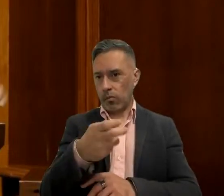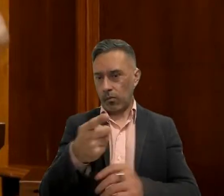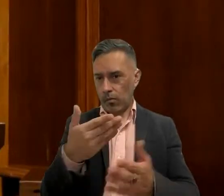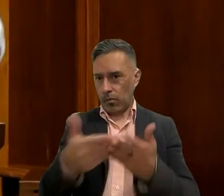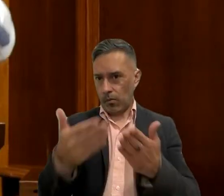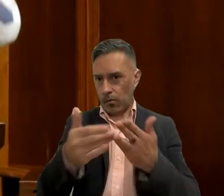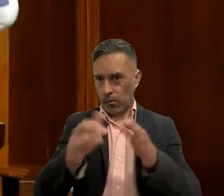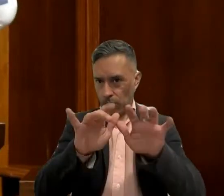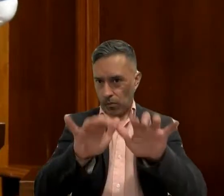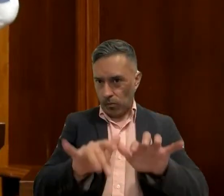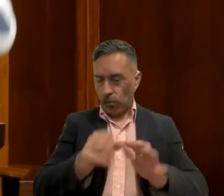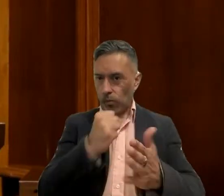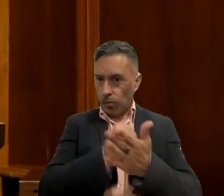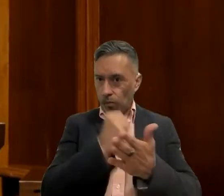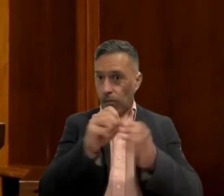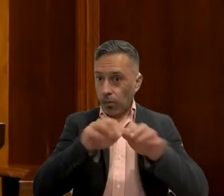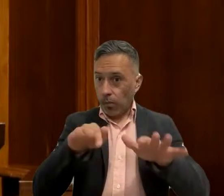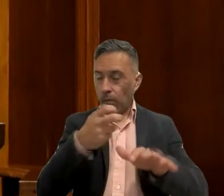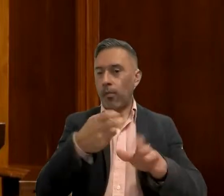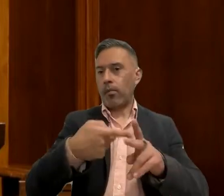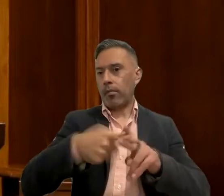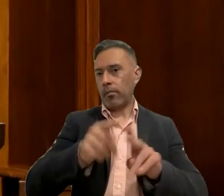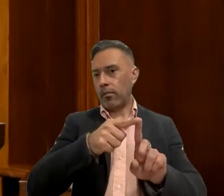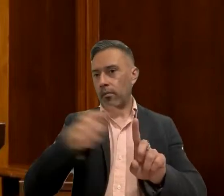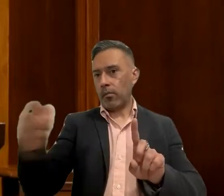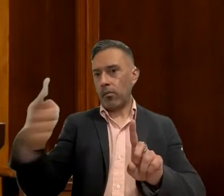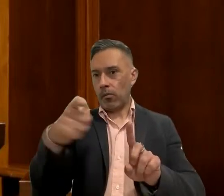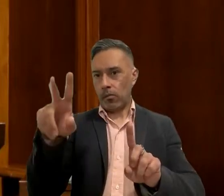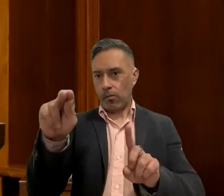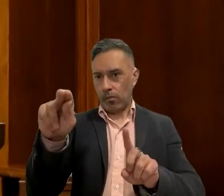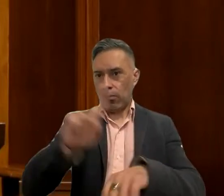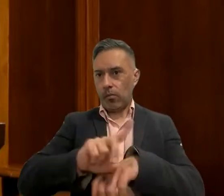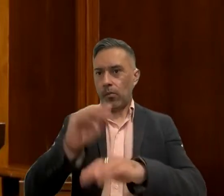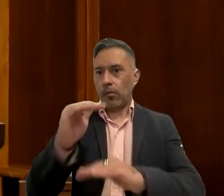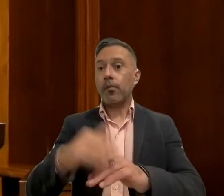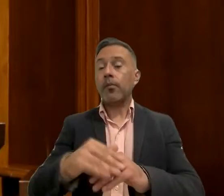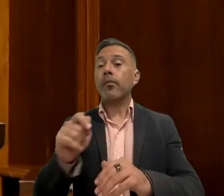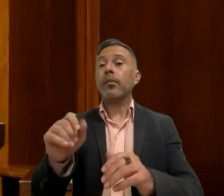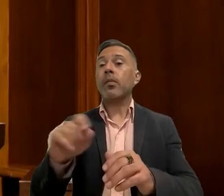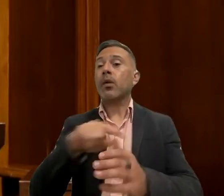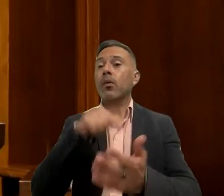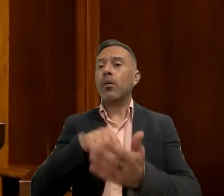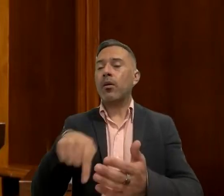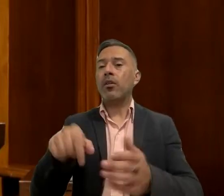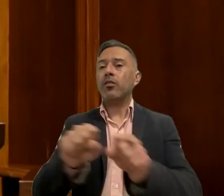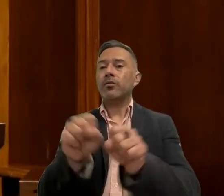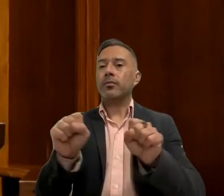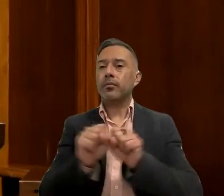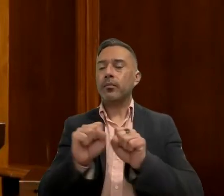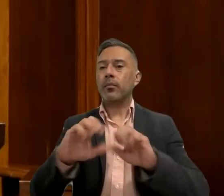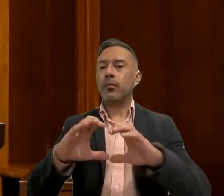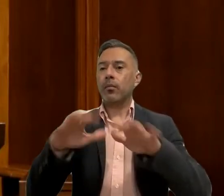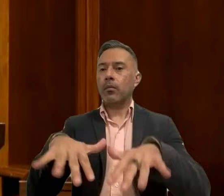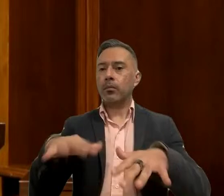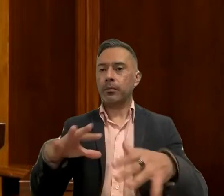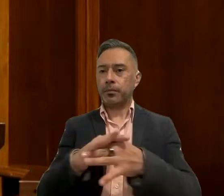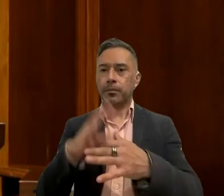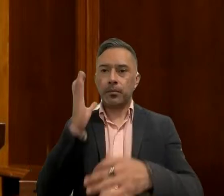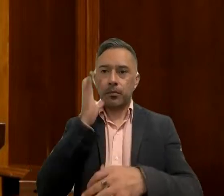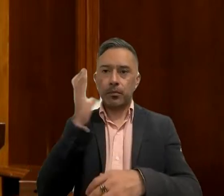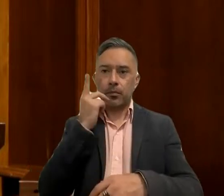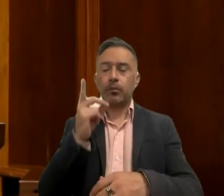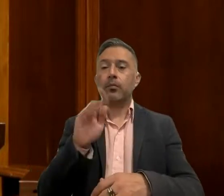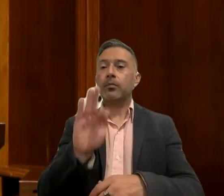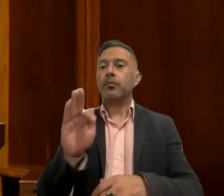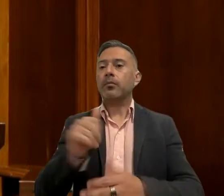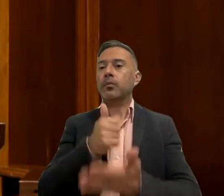presente decreto. Salón de sesiones de la Cámara de Diputados del Honorable Congreso de la Unión, Ciudad de México, a 4 de marzo